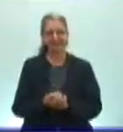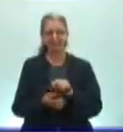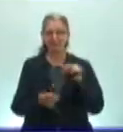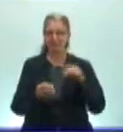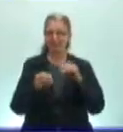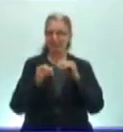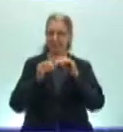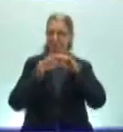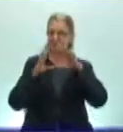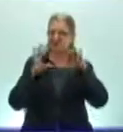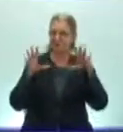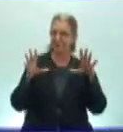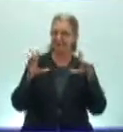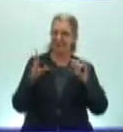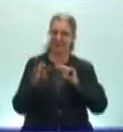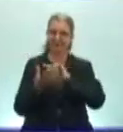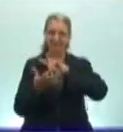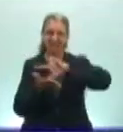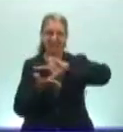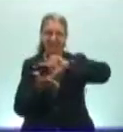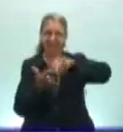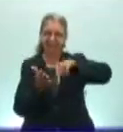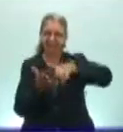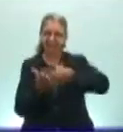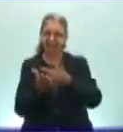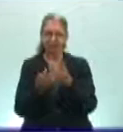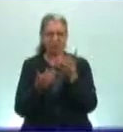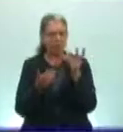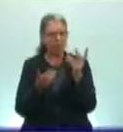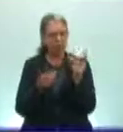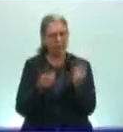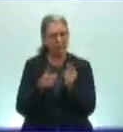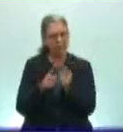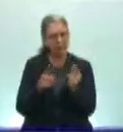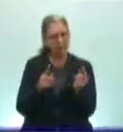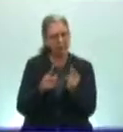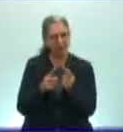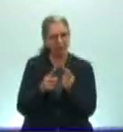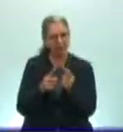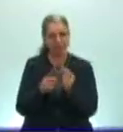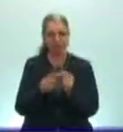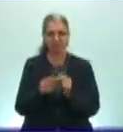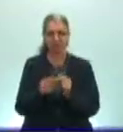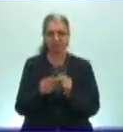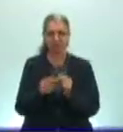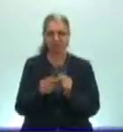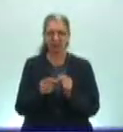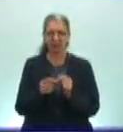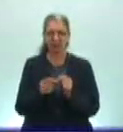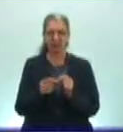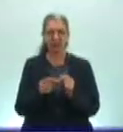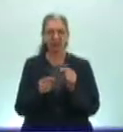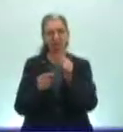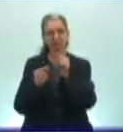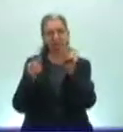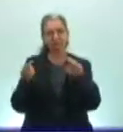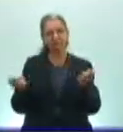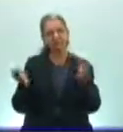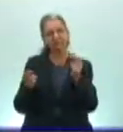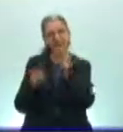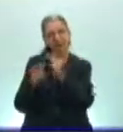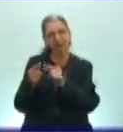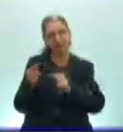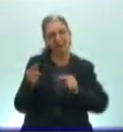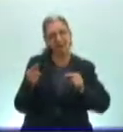una circunferencia y le ha entrado la curiosidad por saber cuánto medía la línea que acababa de trazar. Así que ha cogido una cuerda, la ha colocado